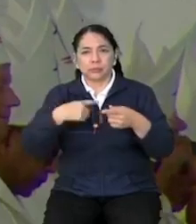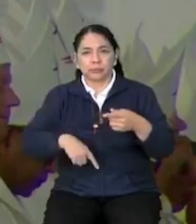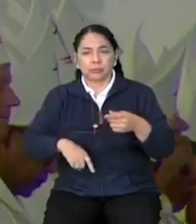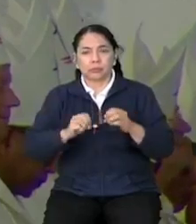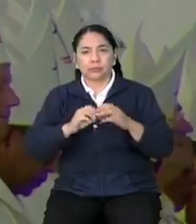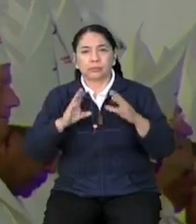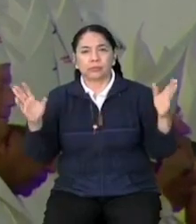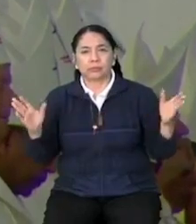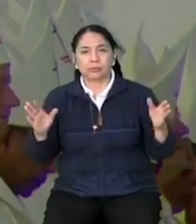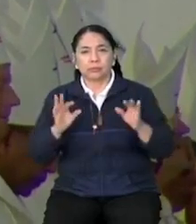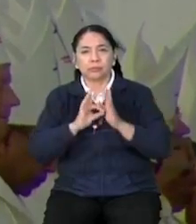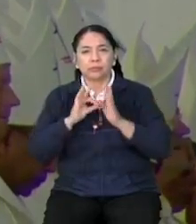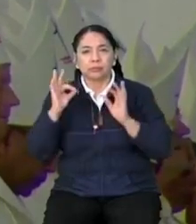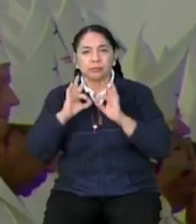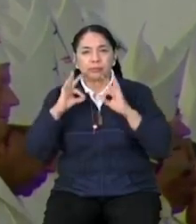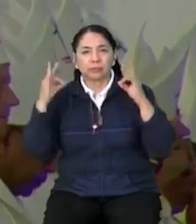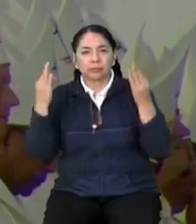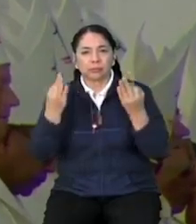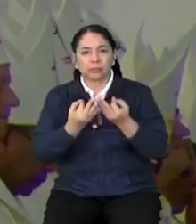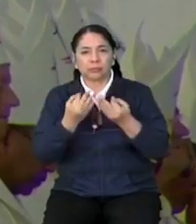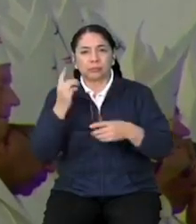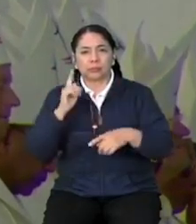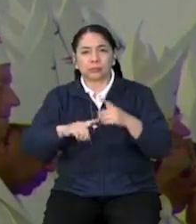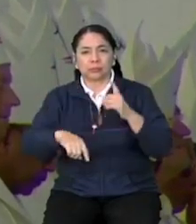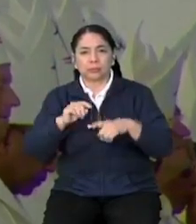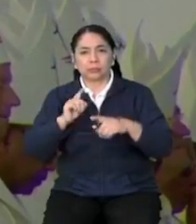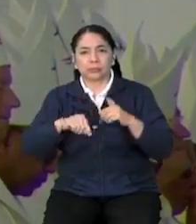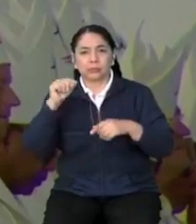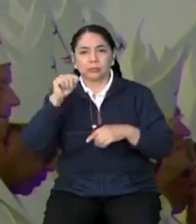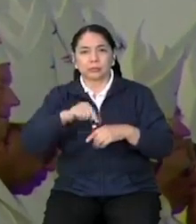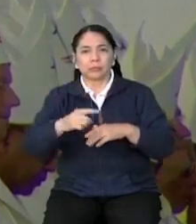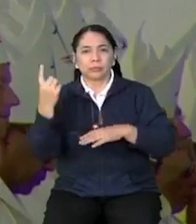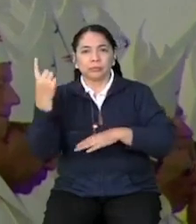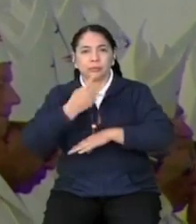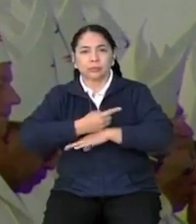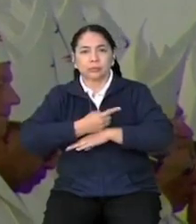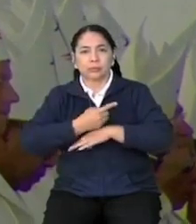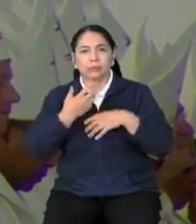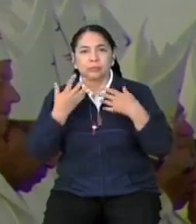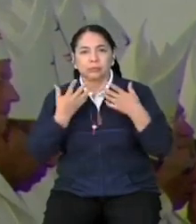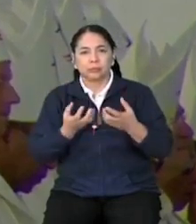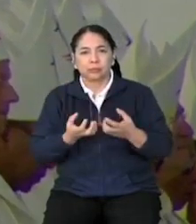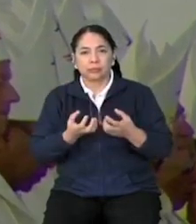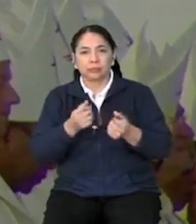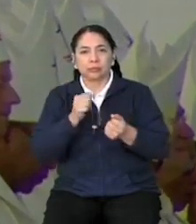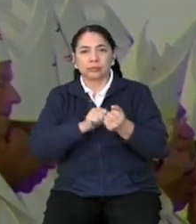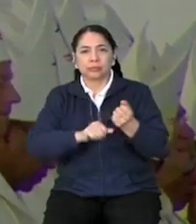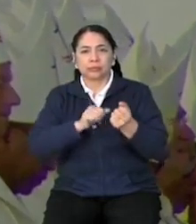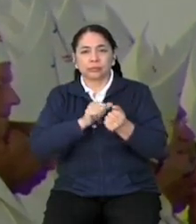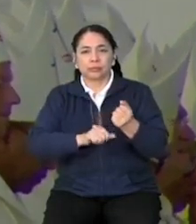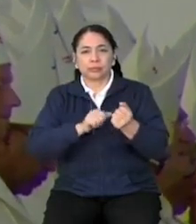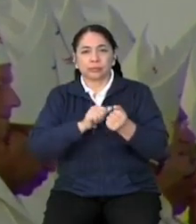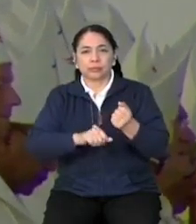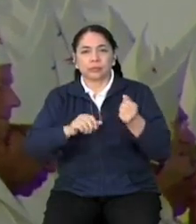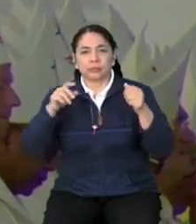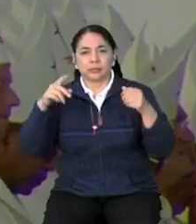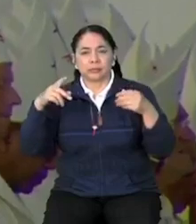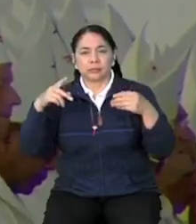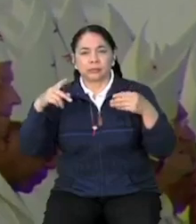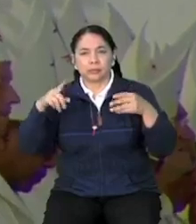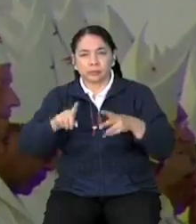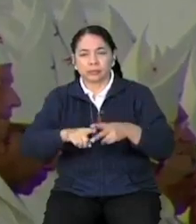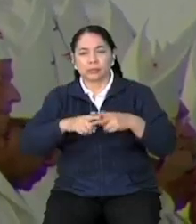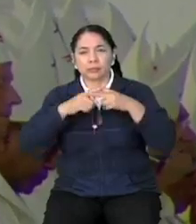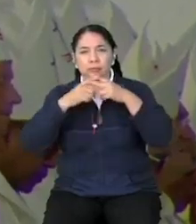sus familiares y amigos y en este día queridos al inaugurar el